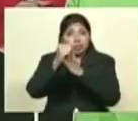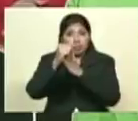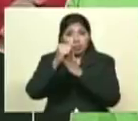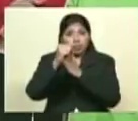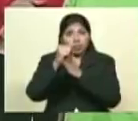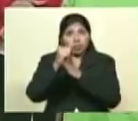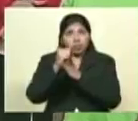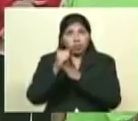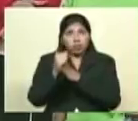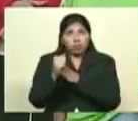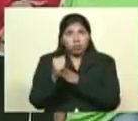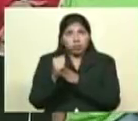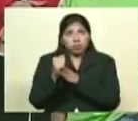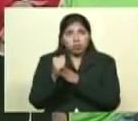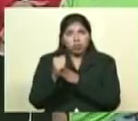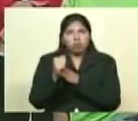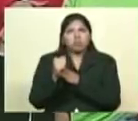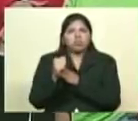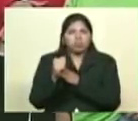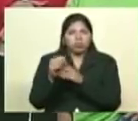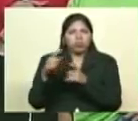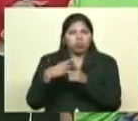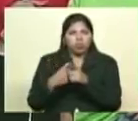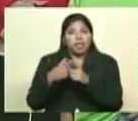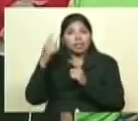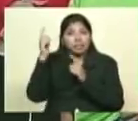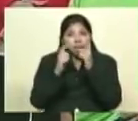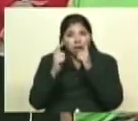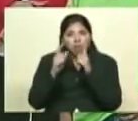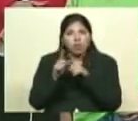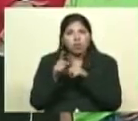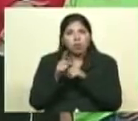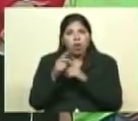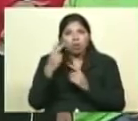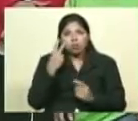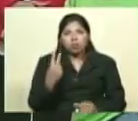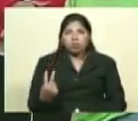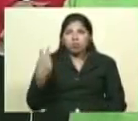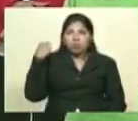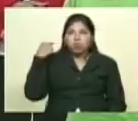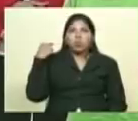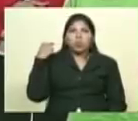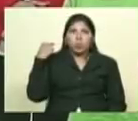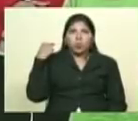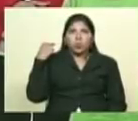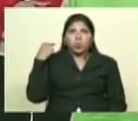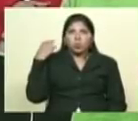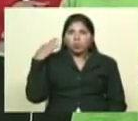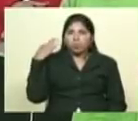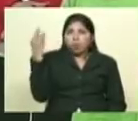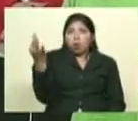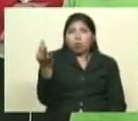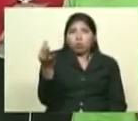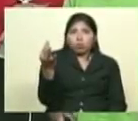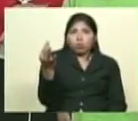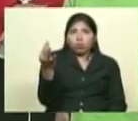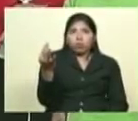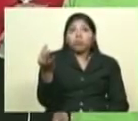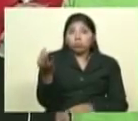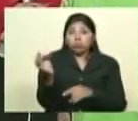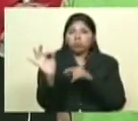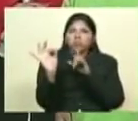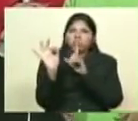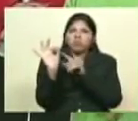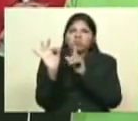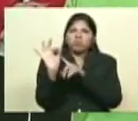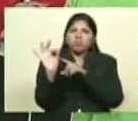Trajo Chávez el proyecto originario de la patria. Un pueblo con raíces es un pueblo capaz de